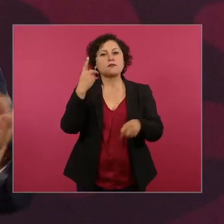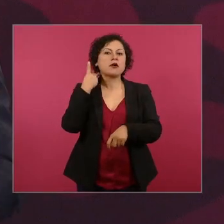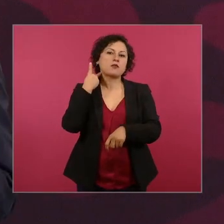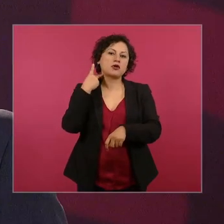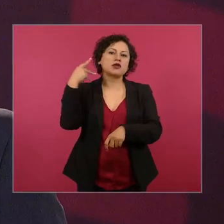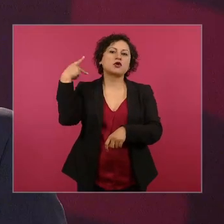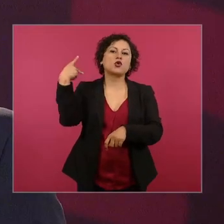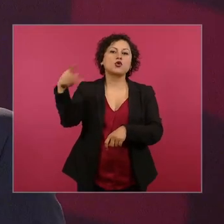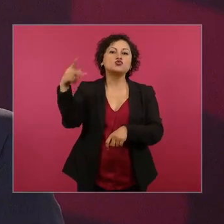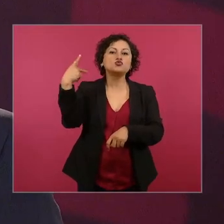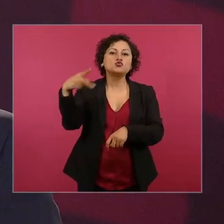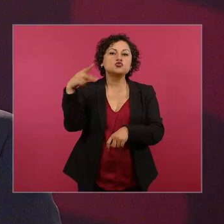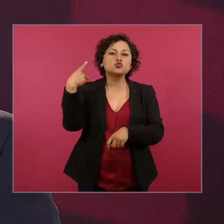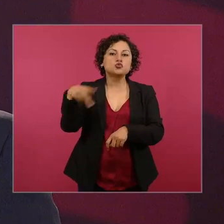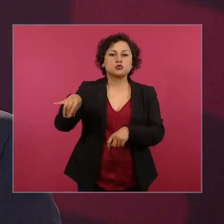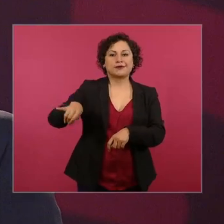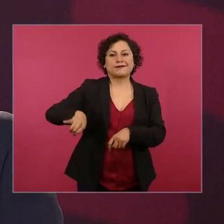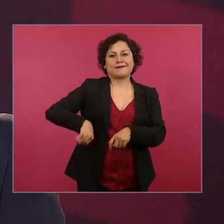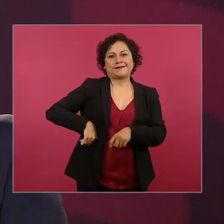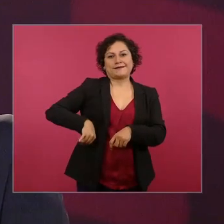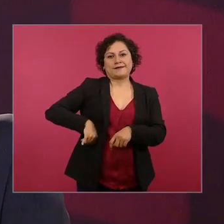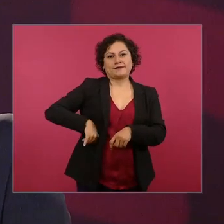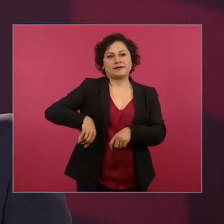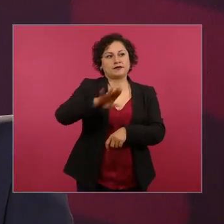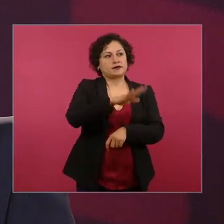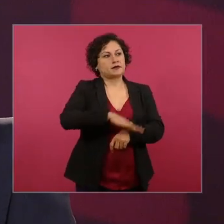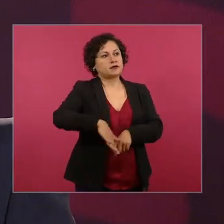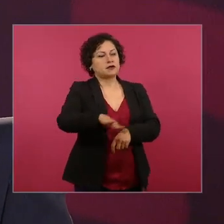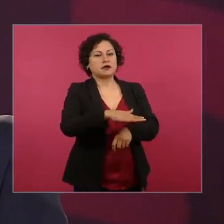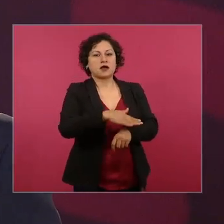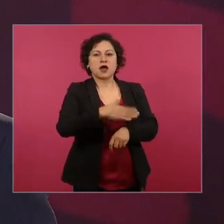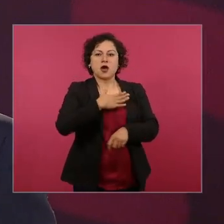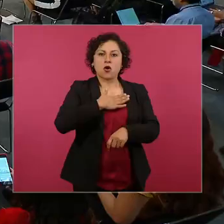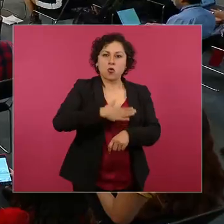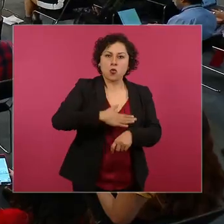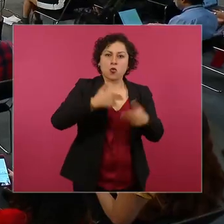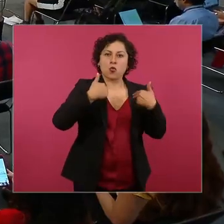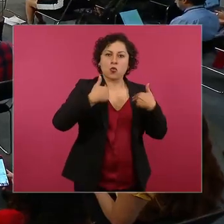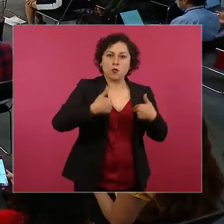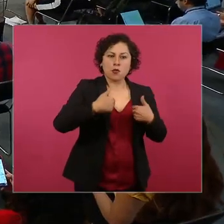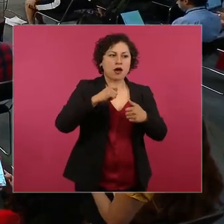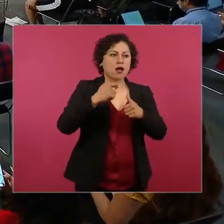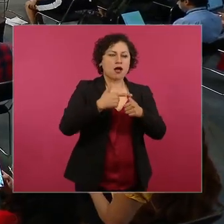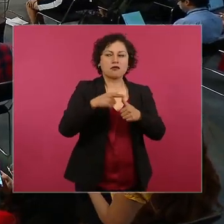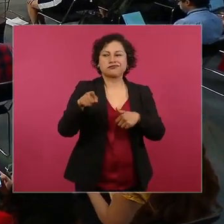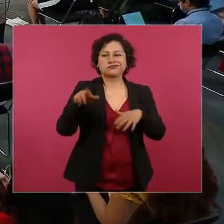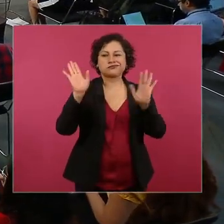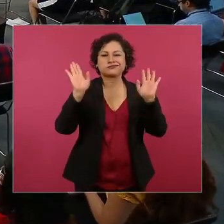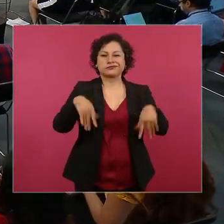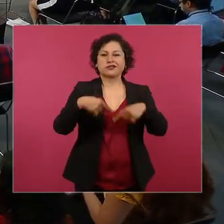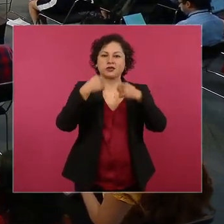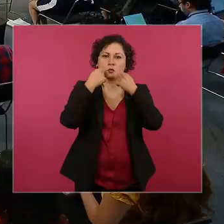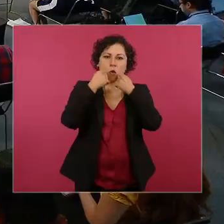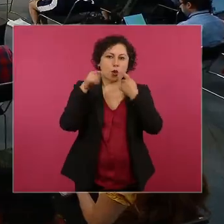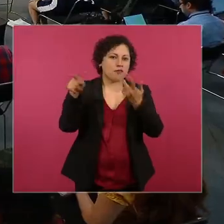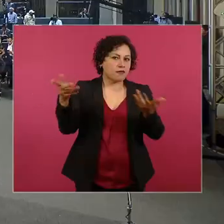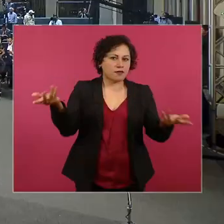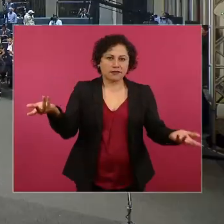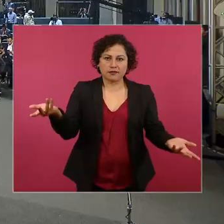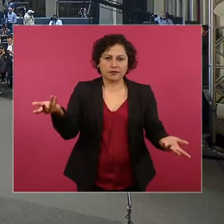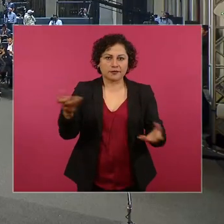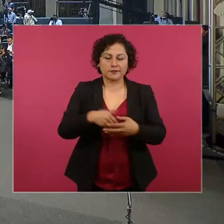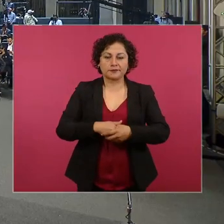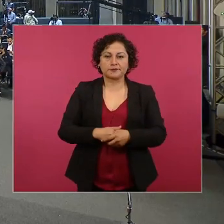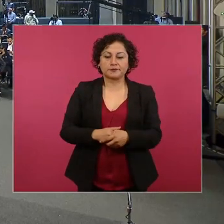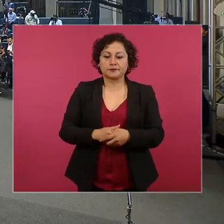de cualquier interés humano y justo. Bueno, en caso de terreno, la zona, específicamente